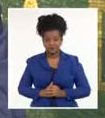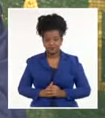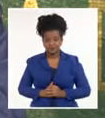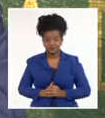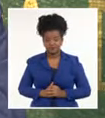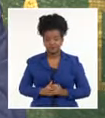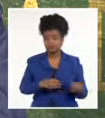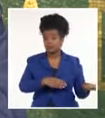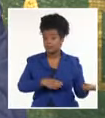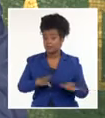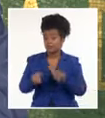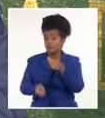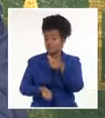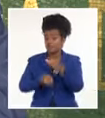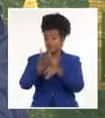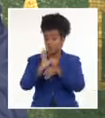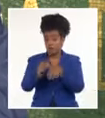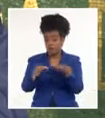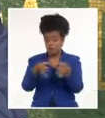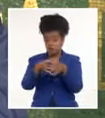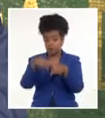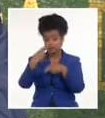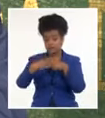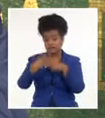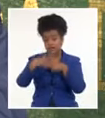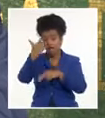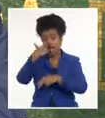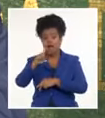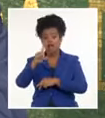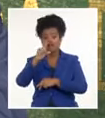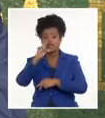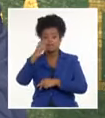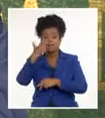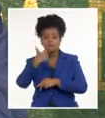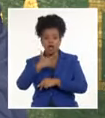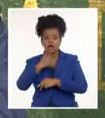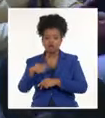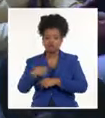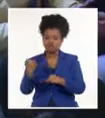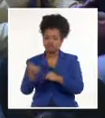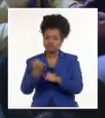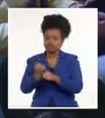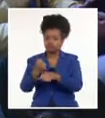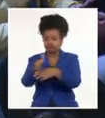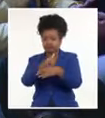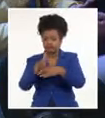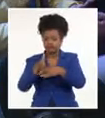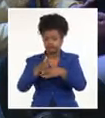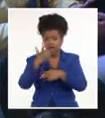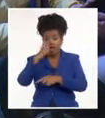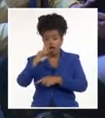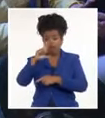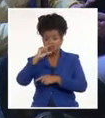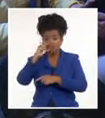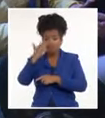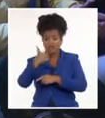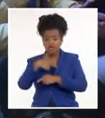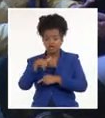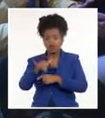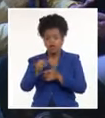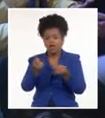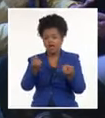el ALBA, atravesábamos una serie de desafíos. El ALBA se constituyó como una